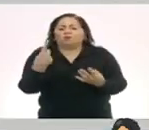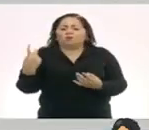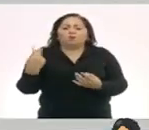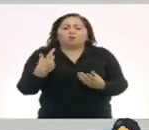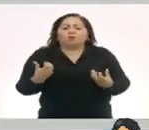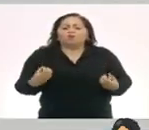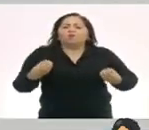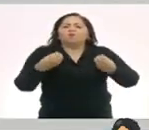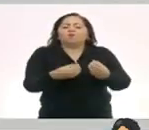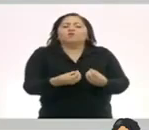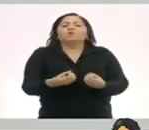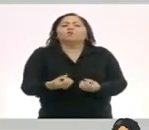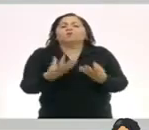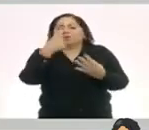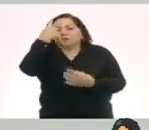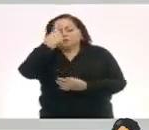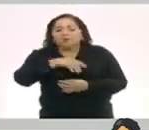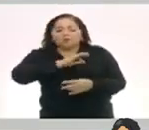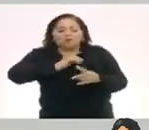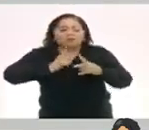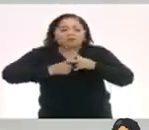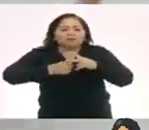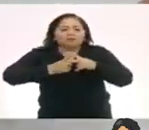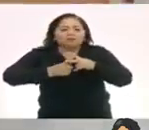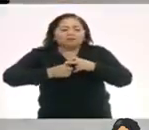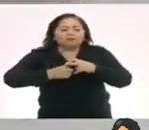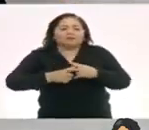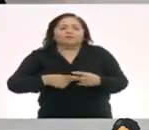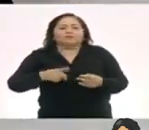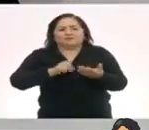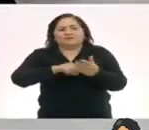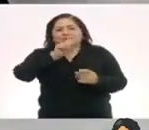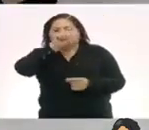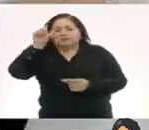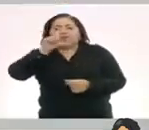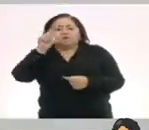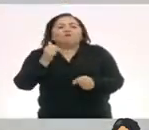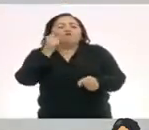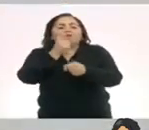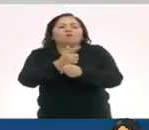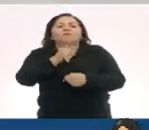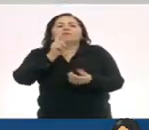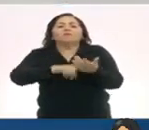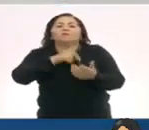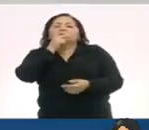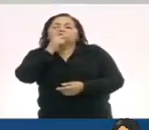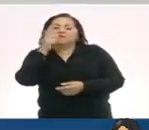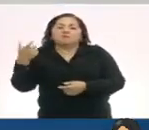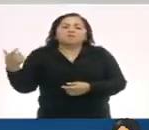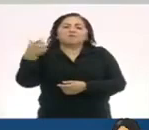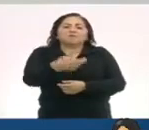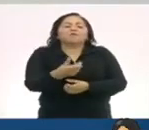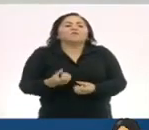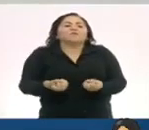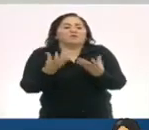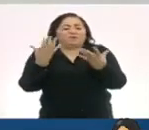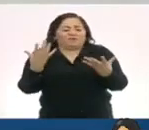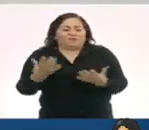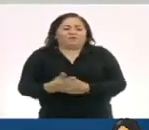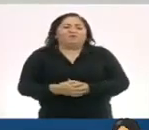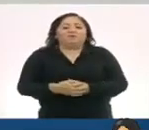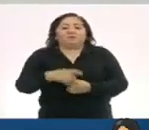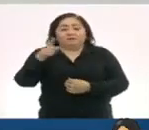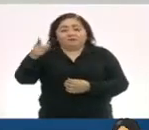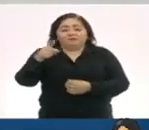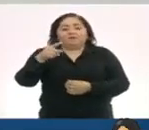las dos para poder sacar nuestra primera incógnita y descubrir cuánto fue lo que aportó mi papá.